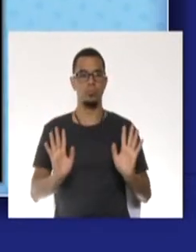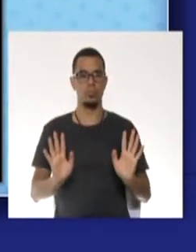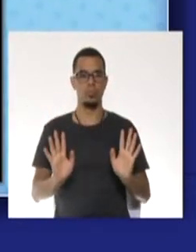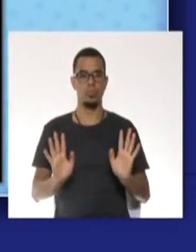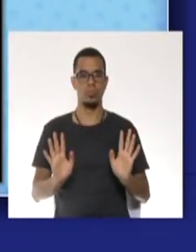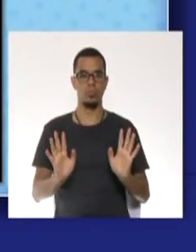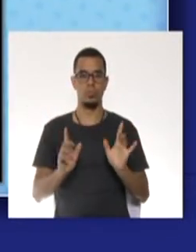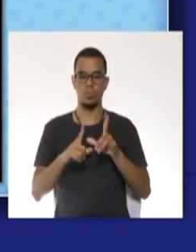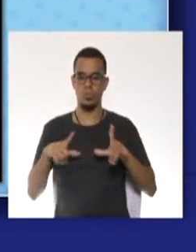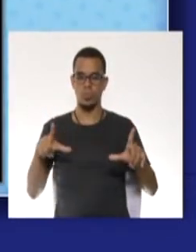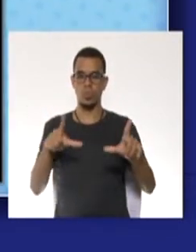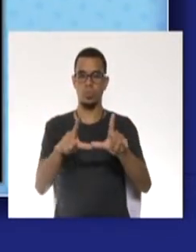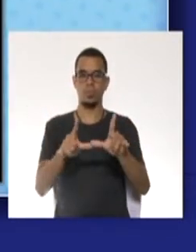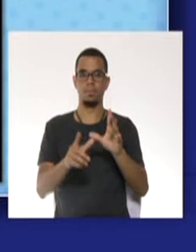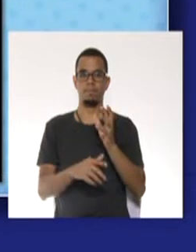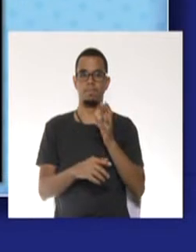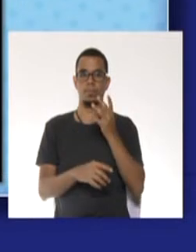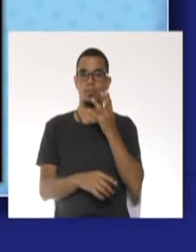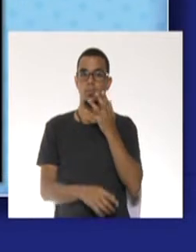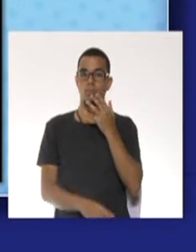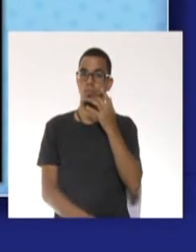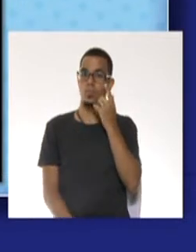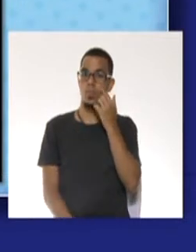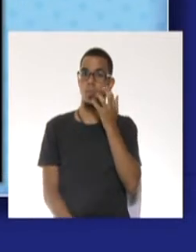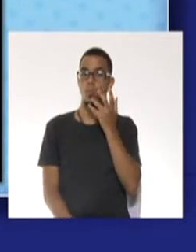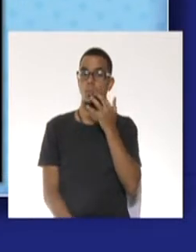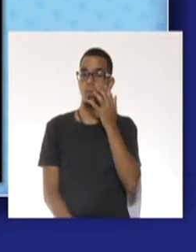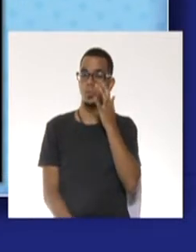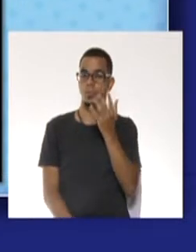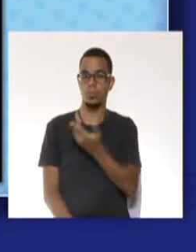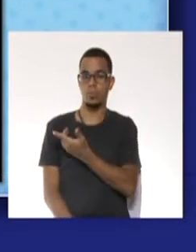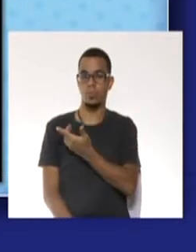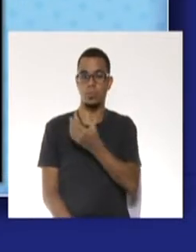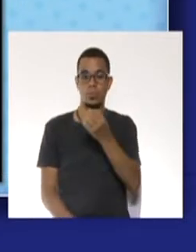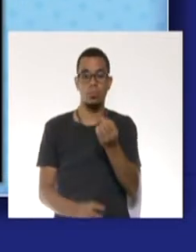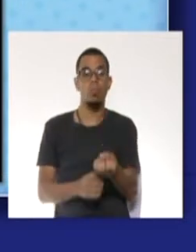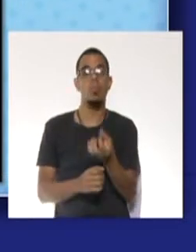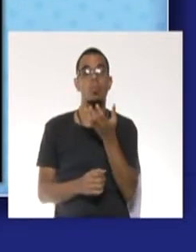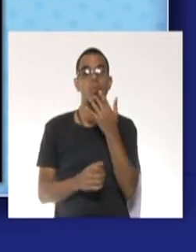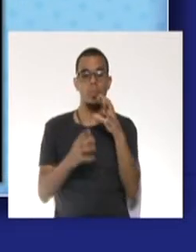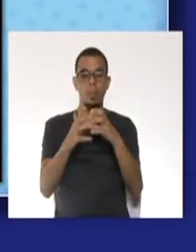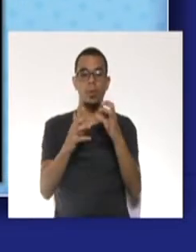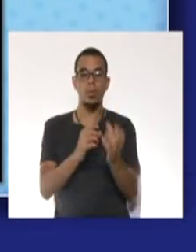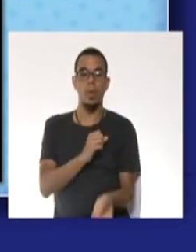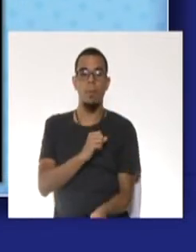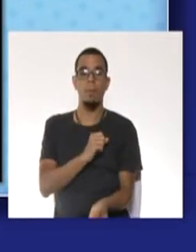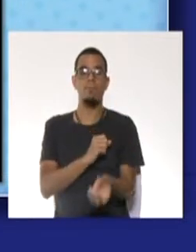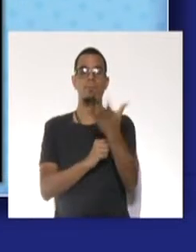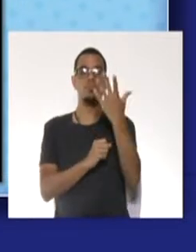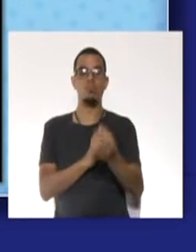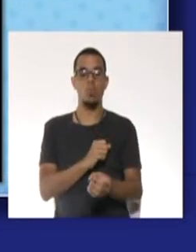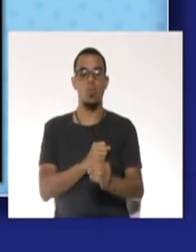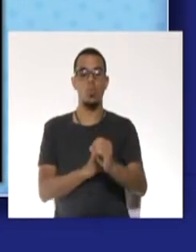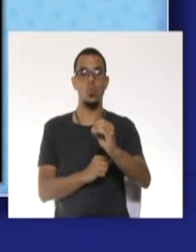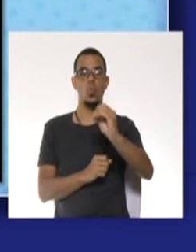la diferencia de lanzamiento, el lanzamiento vertical hacia arriba, que es el que estamos hablando del día de hoy, y el